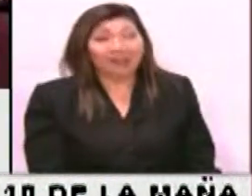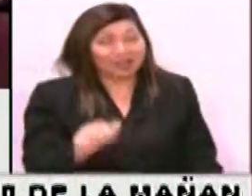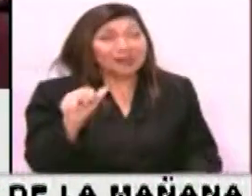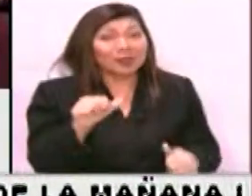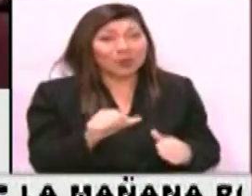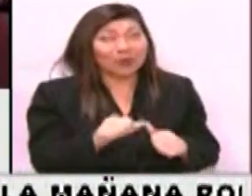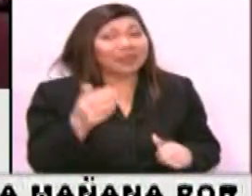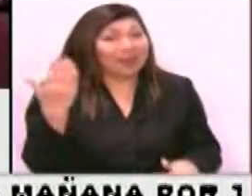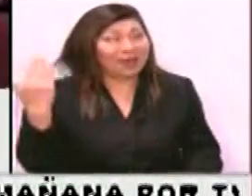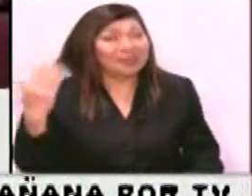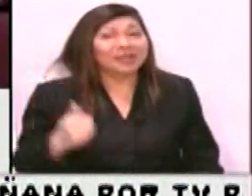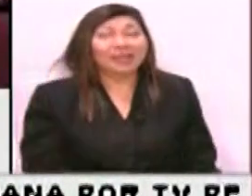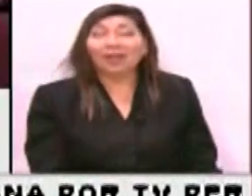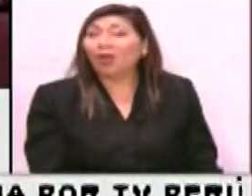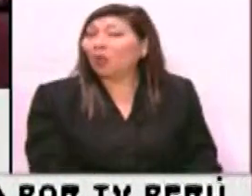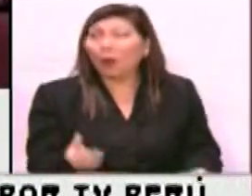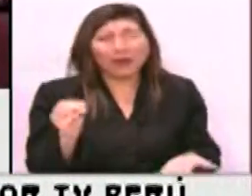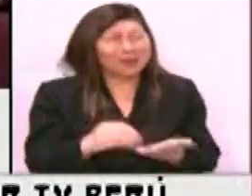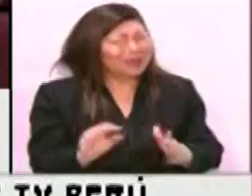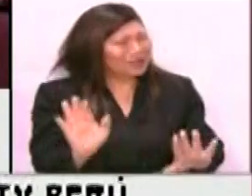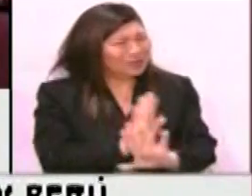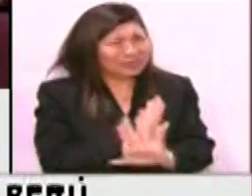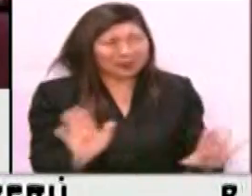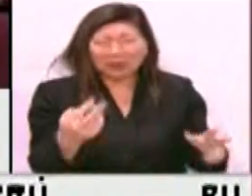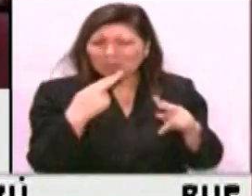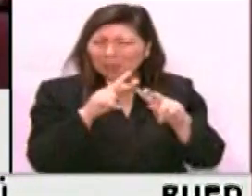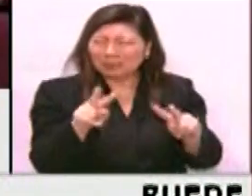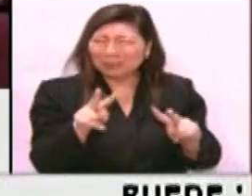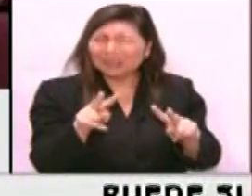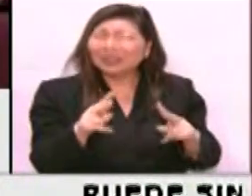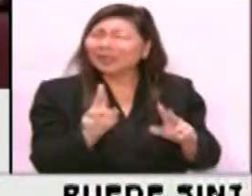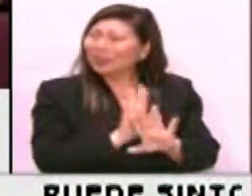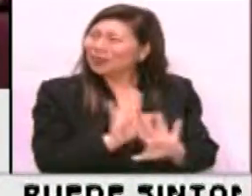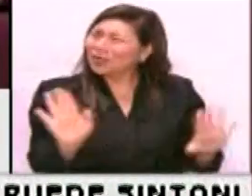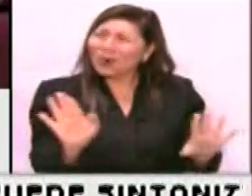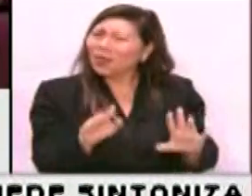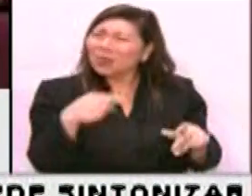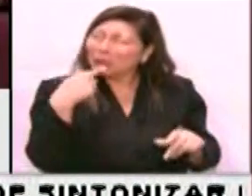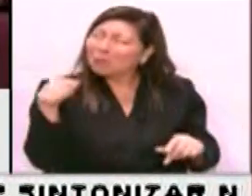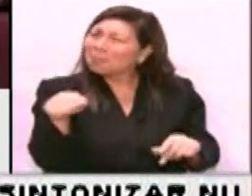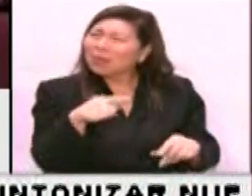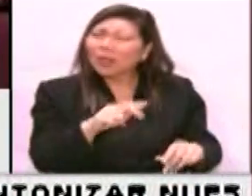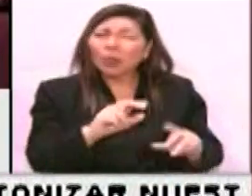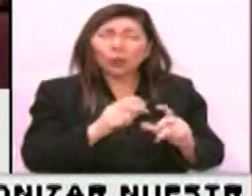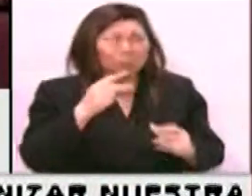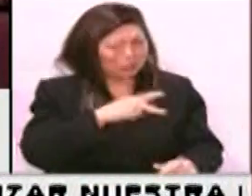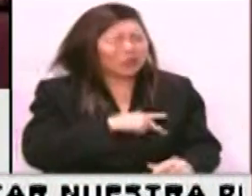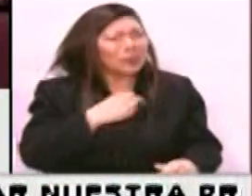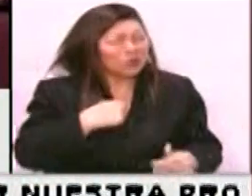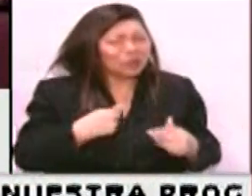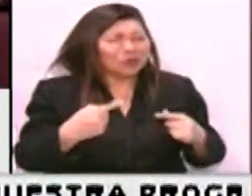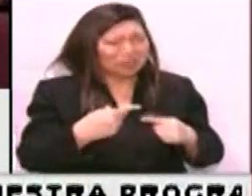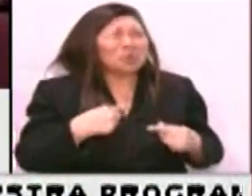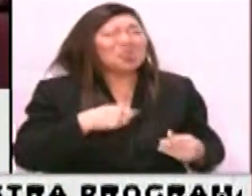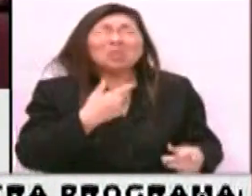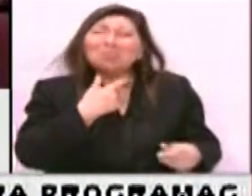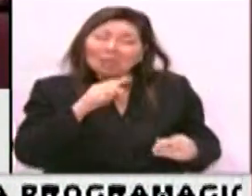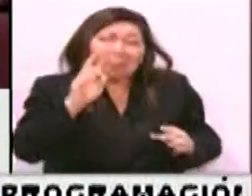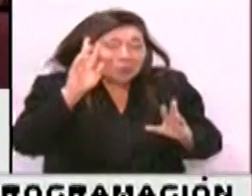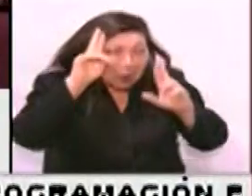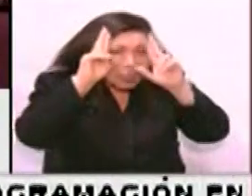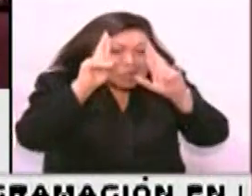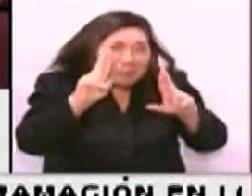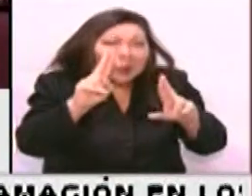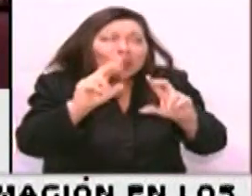Recuerden lo que pasó, que no vuelva a pasar. Y hoy día yo veo brotes de que eso no quiere pasar en Fuerza Popular. Yo soy adversario de Fuerza Popular, por